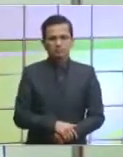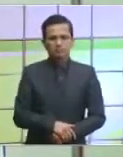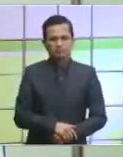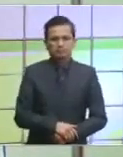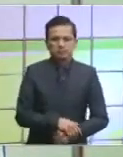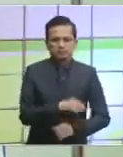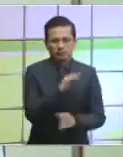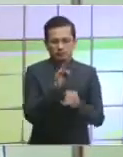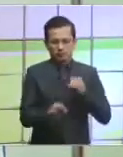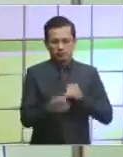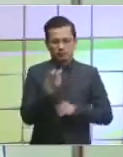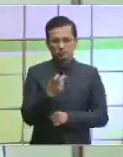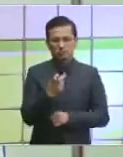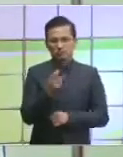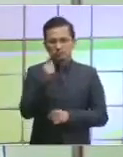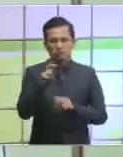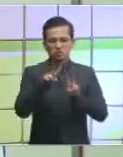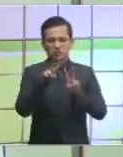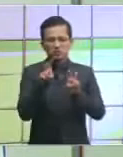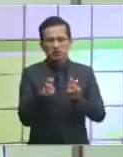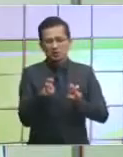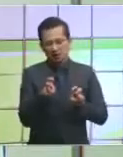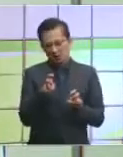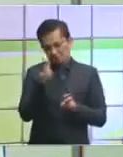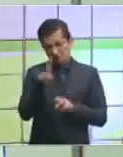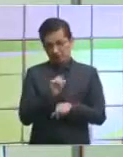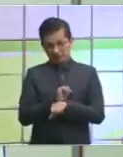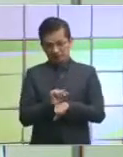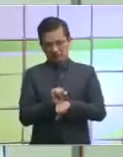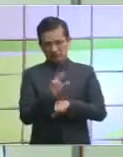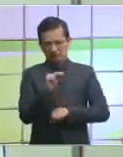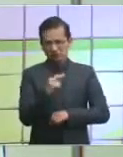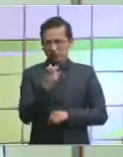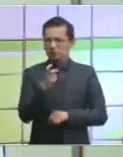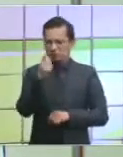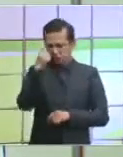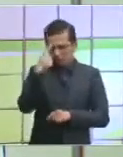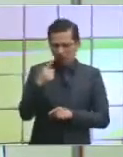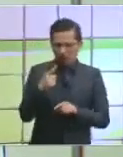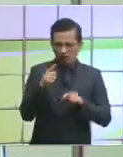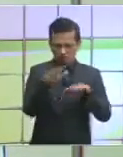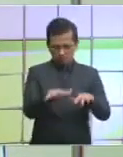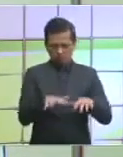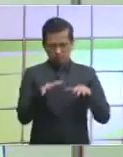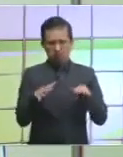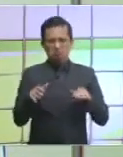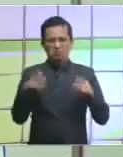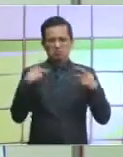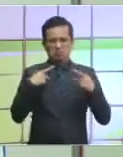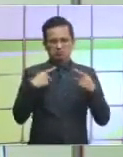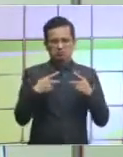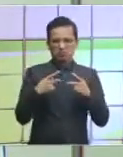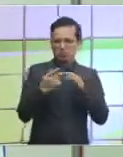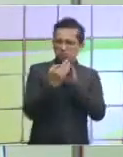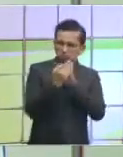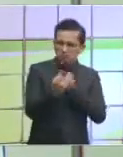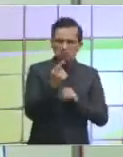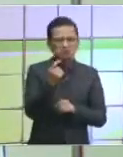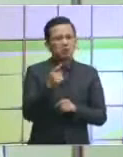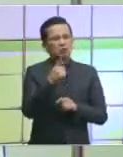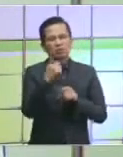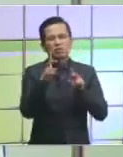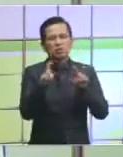que no es menor y que tiene un poco que ver con lo que decía de las audiencias públicas y es el tema siguiente